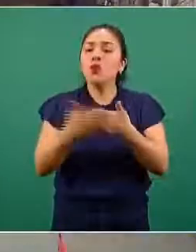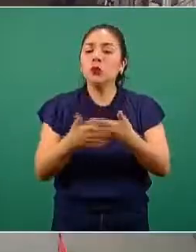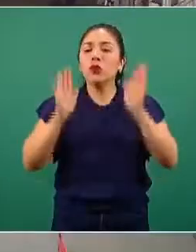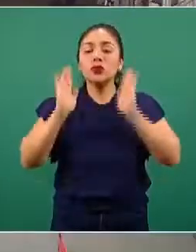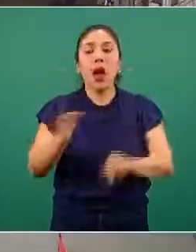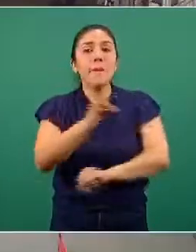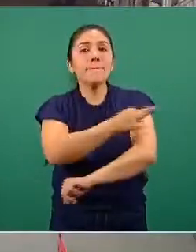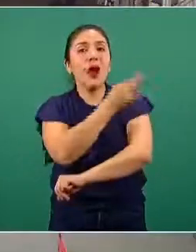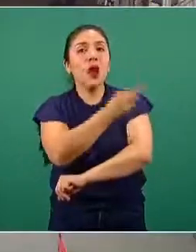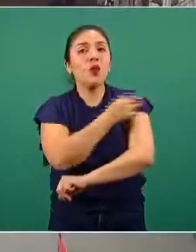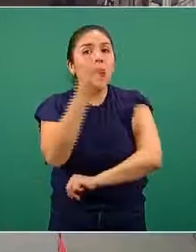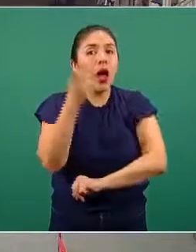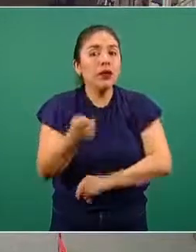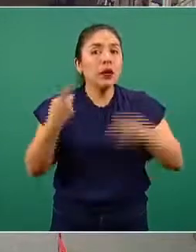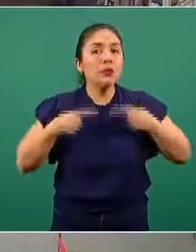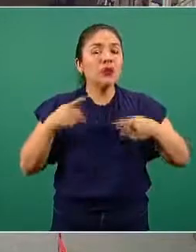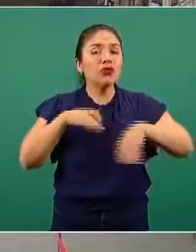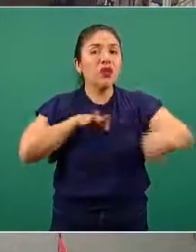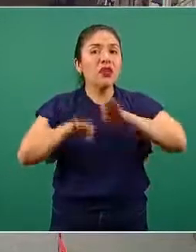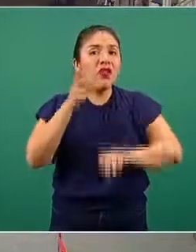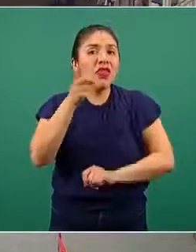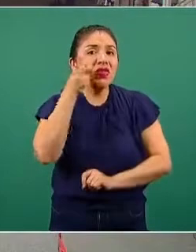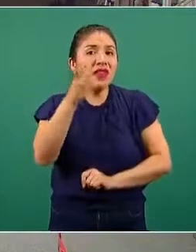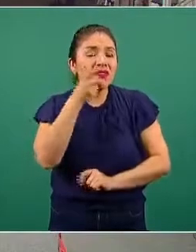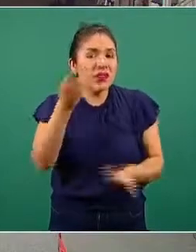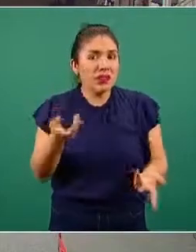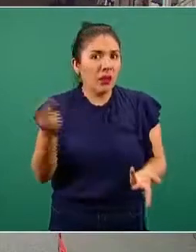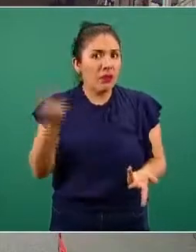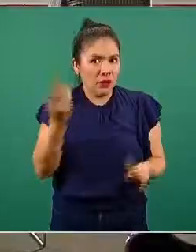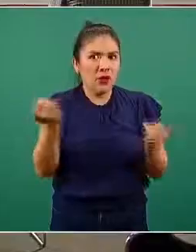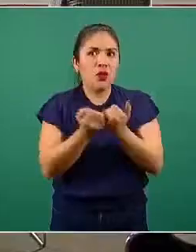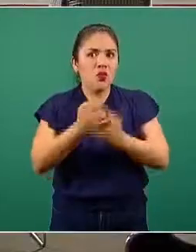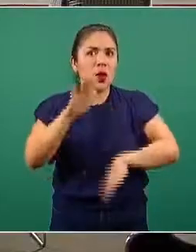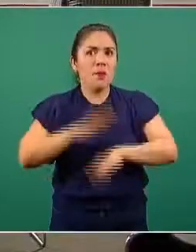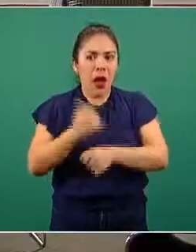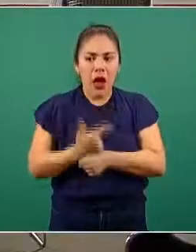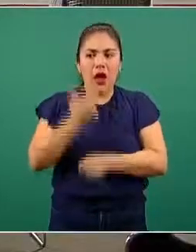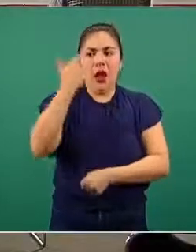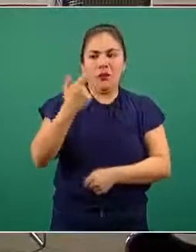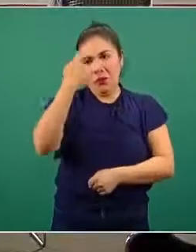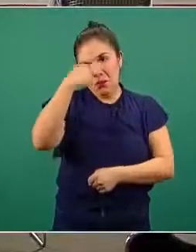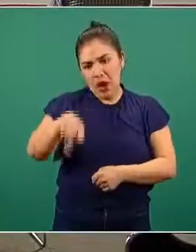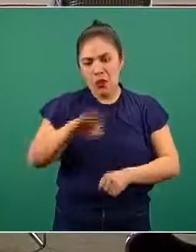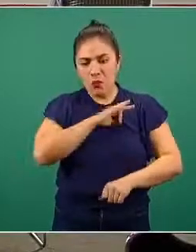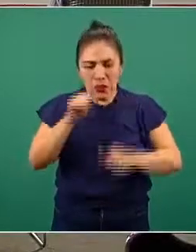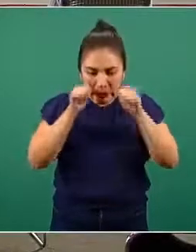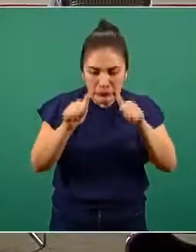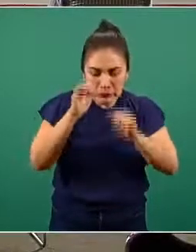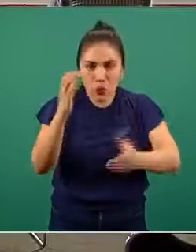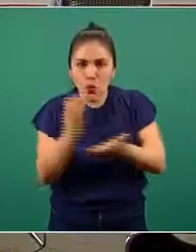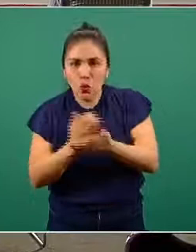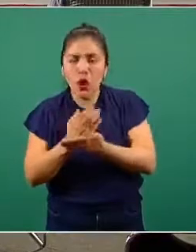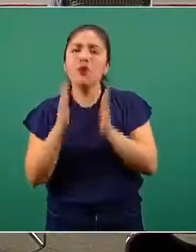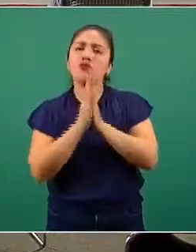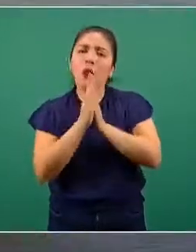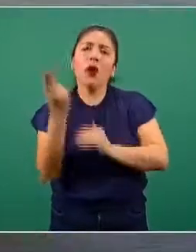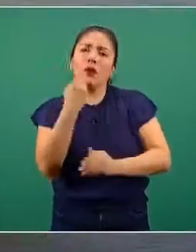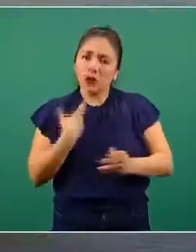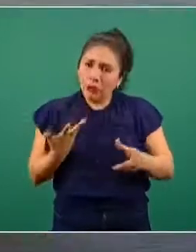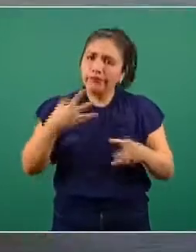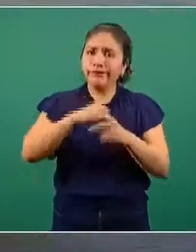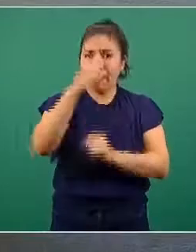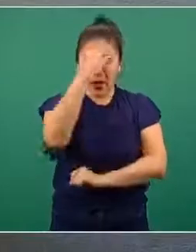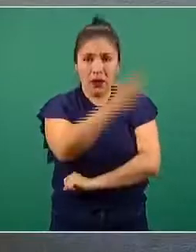a esta parte del personal que consideran ellos que están en gran riesgo y que, bueno, piden ser incluidos en este